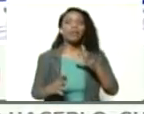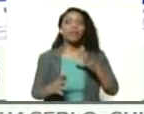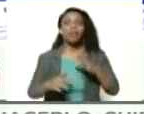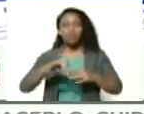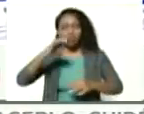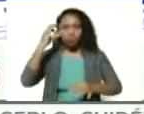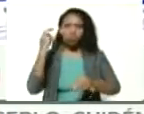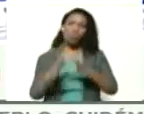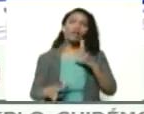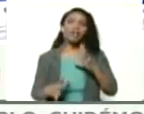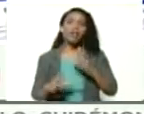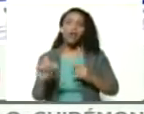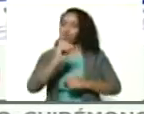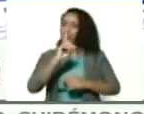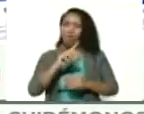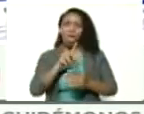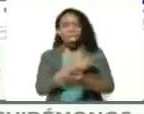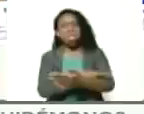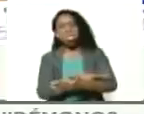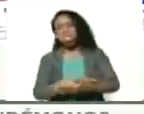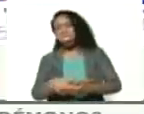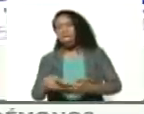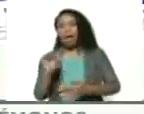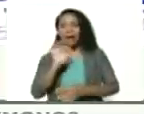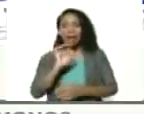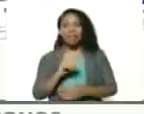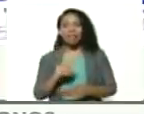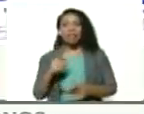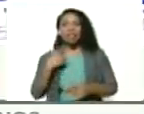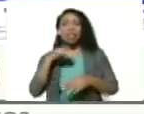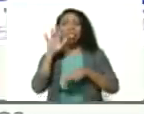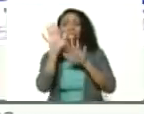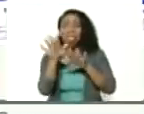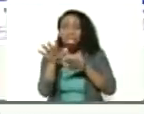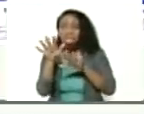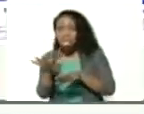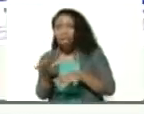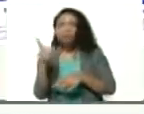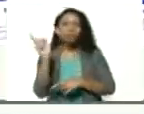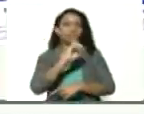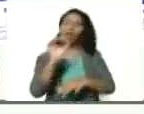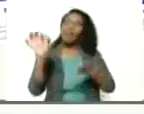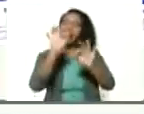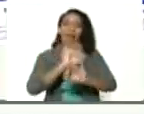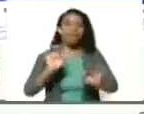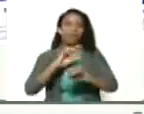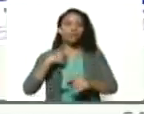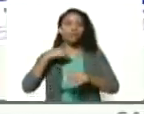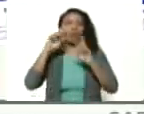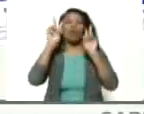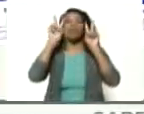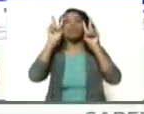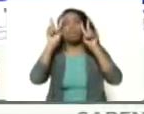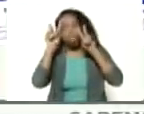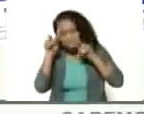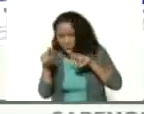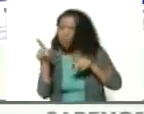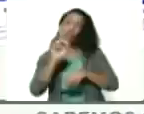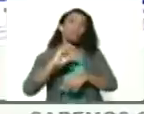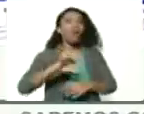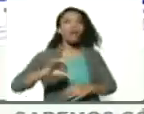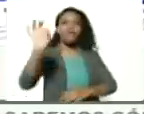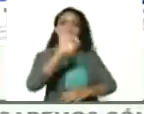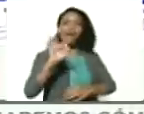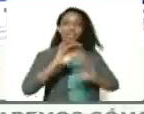Afortunadamente. No nos les arrastramos a nadie. No le mendigamos a nadie. No le bajamos la mirada a nadie en este